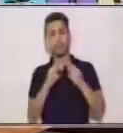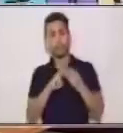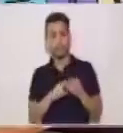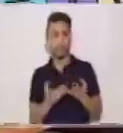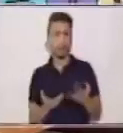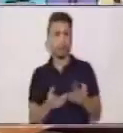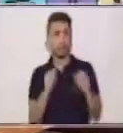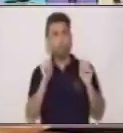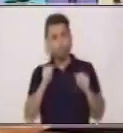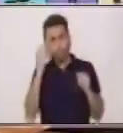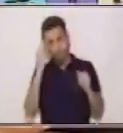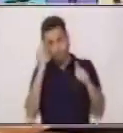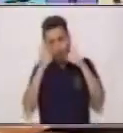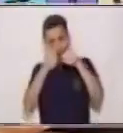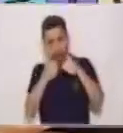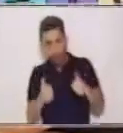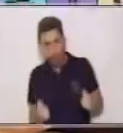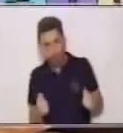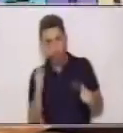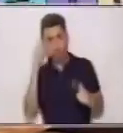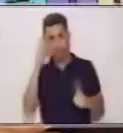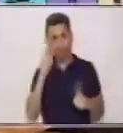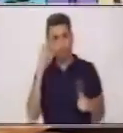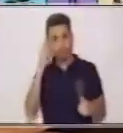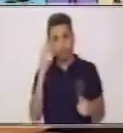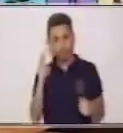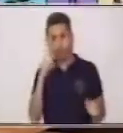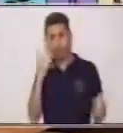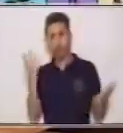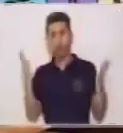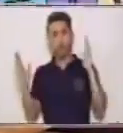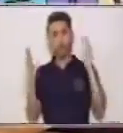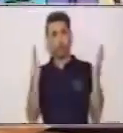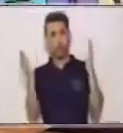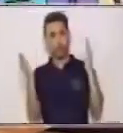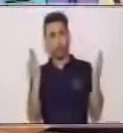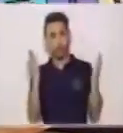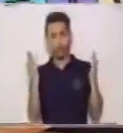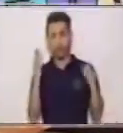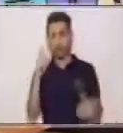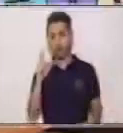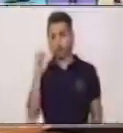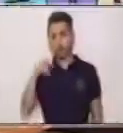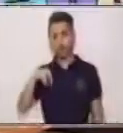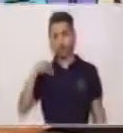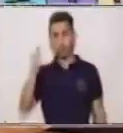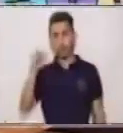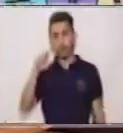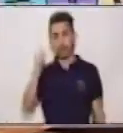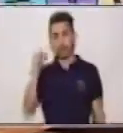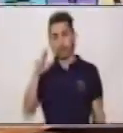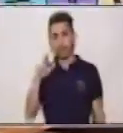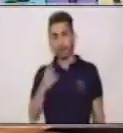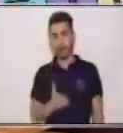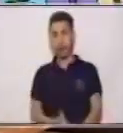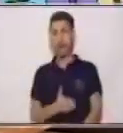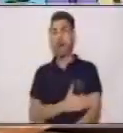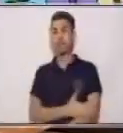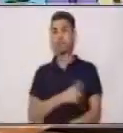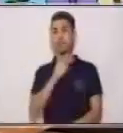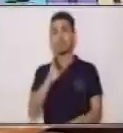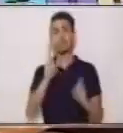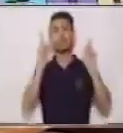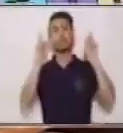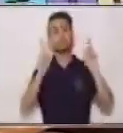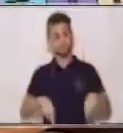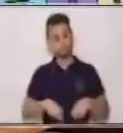como el análisis, el razonamiento, la medición y comparación. Pero antes de empezar, te sugiero que por